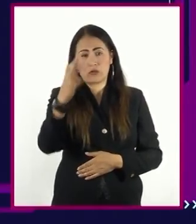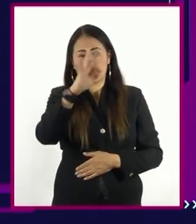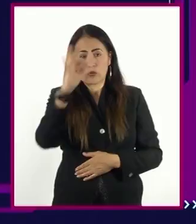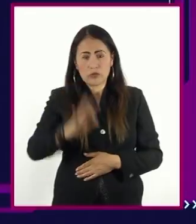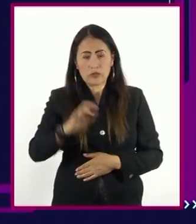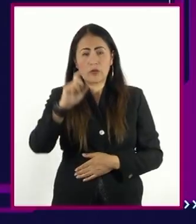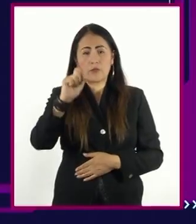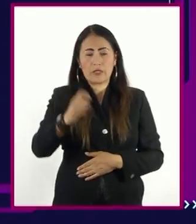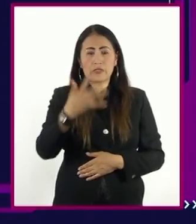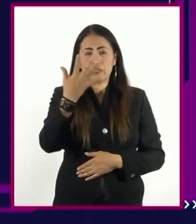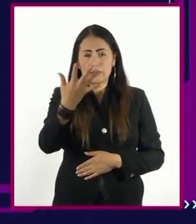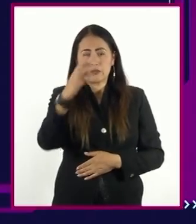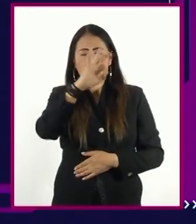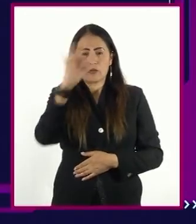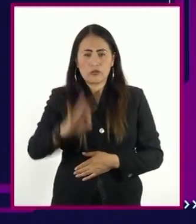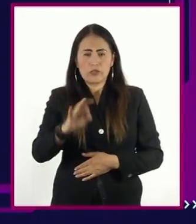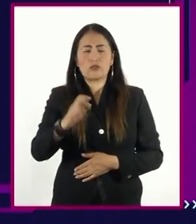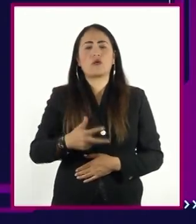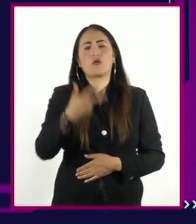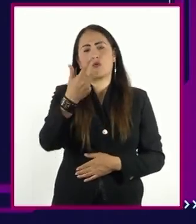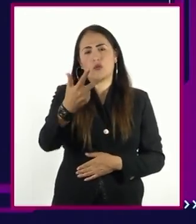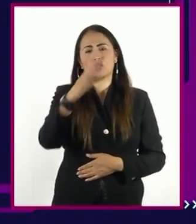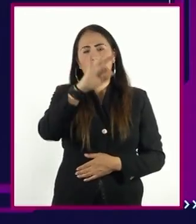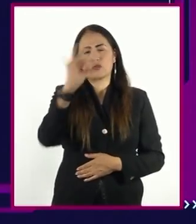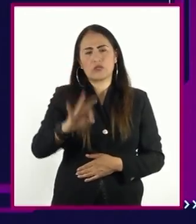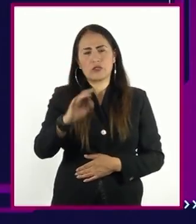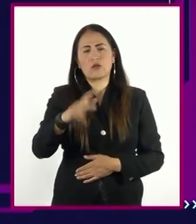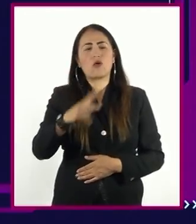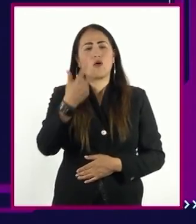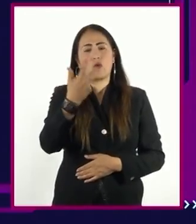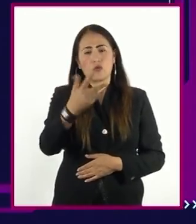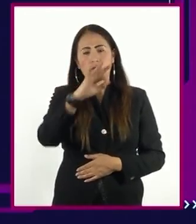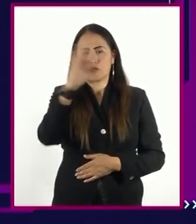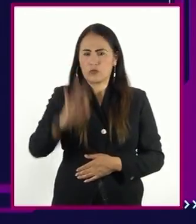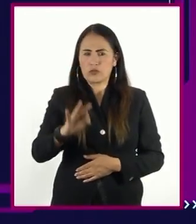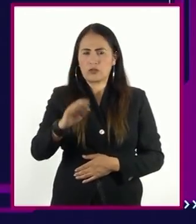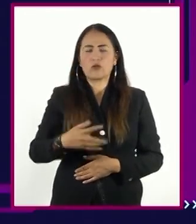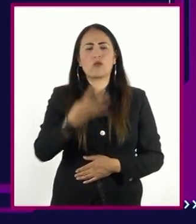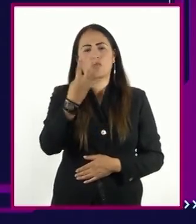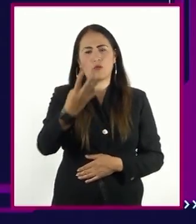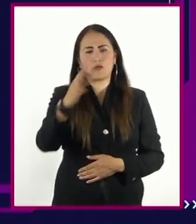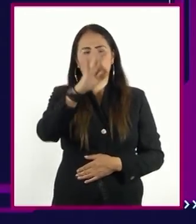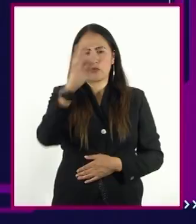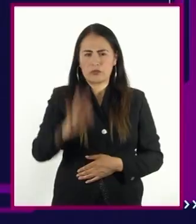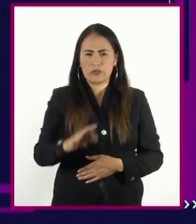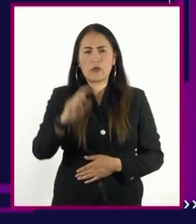34%, 25%, 8%, 8%,